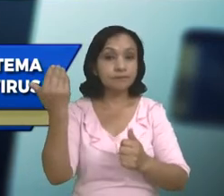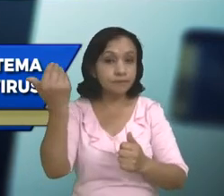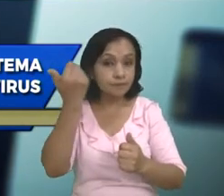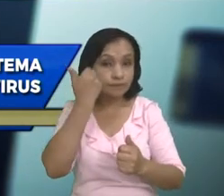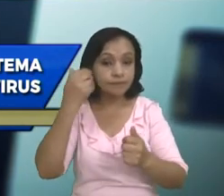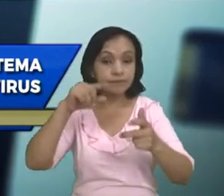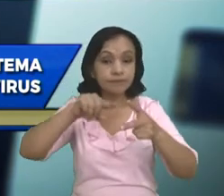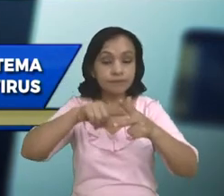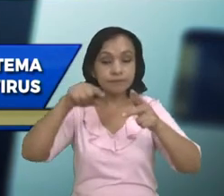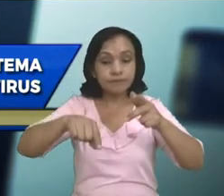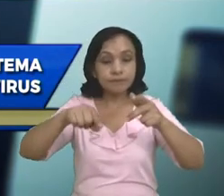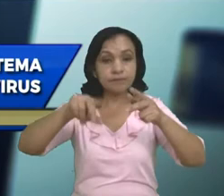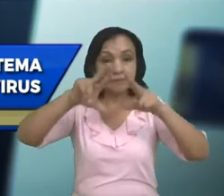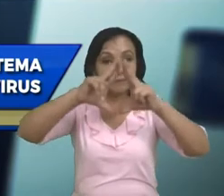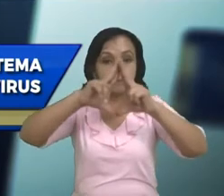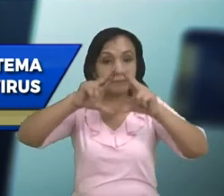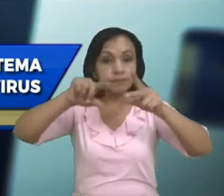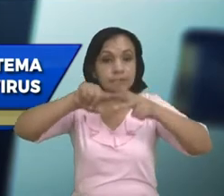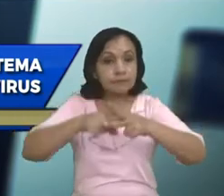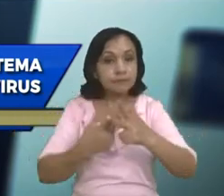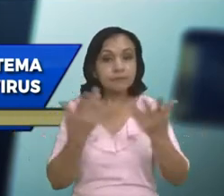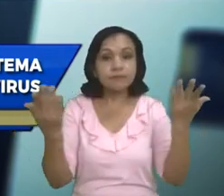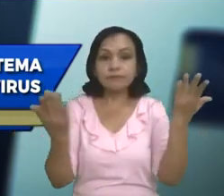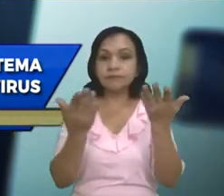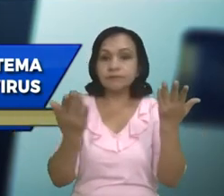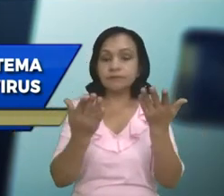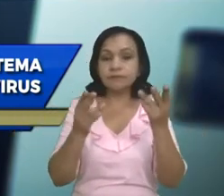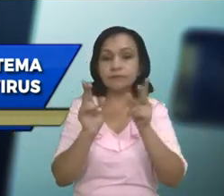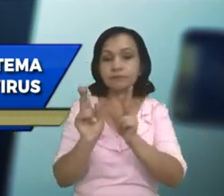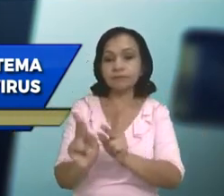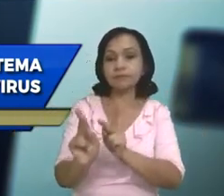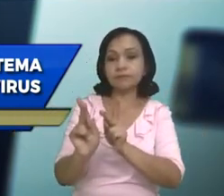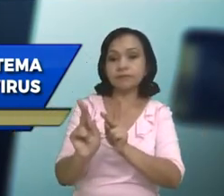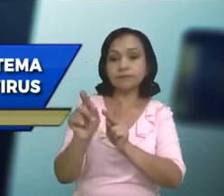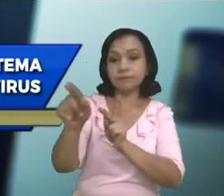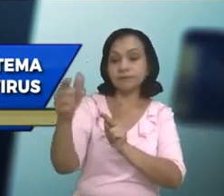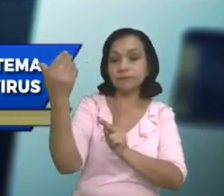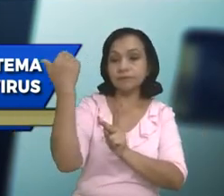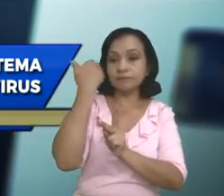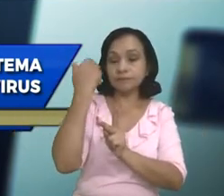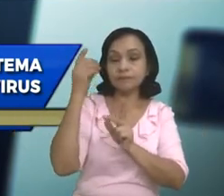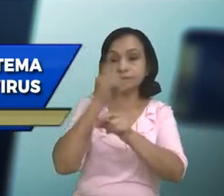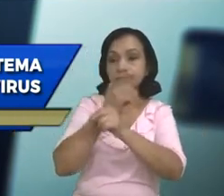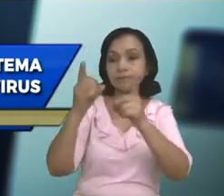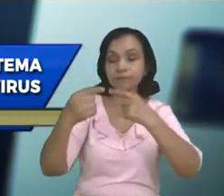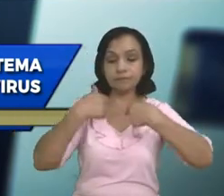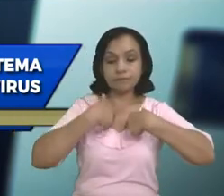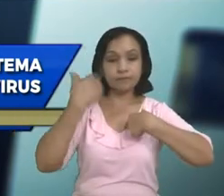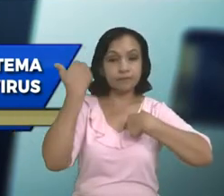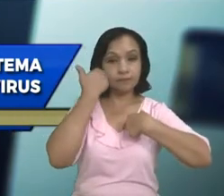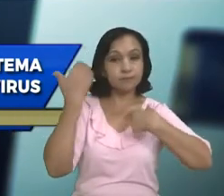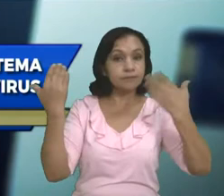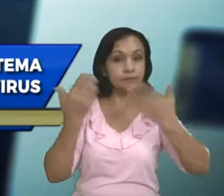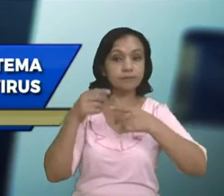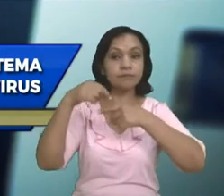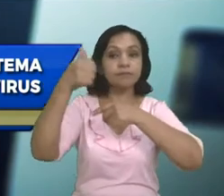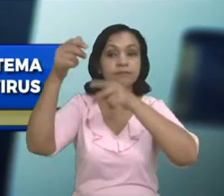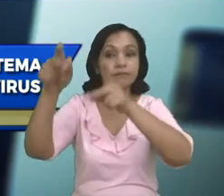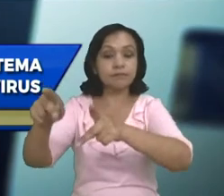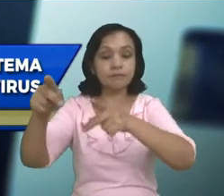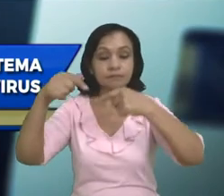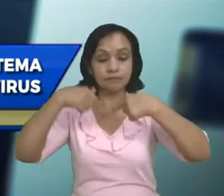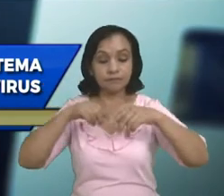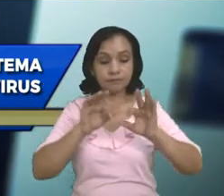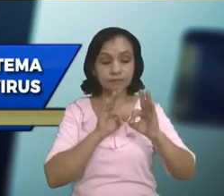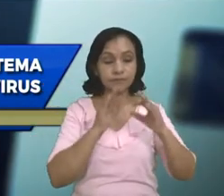nicaragua y sepamos como nosotros ante una persona que tiene enfermedad debemos de comportarnos tanto dentro de la